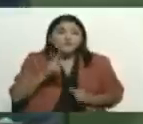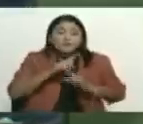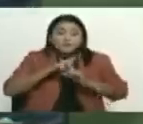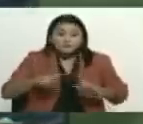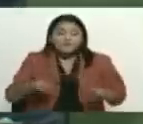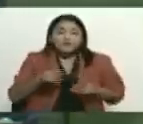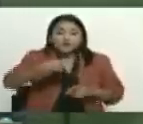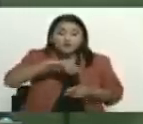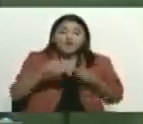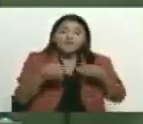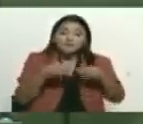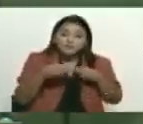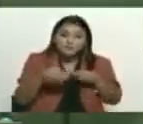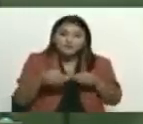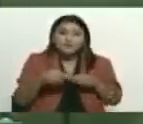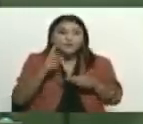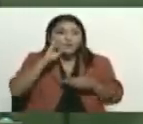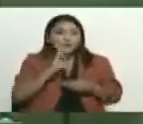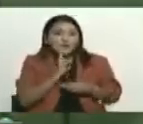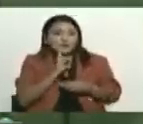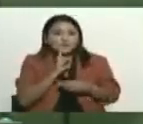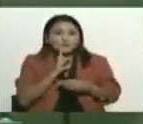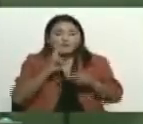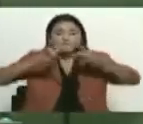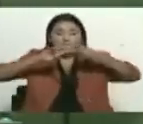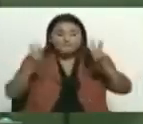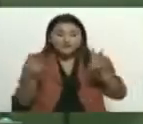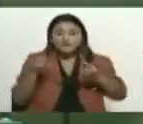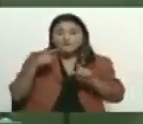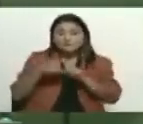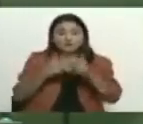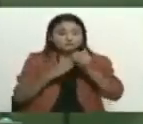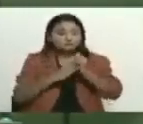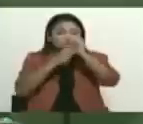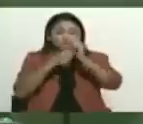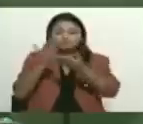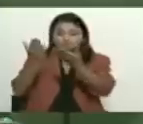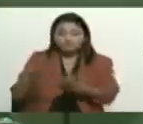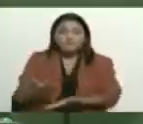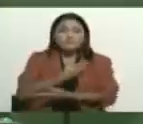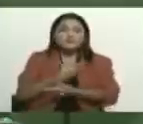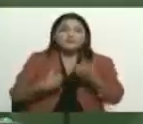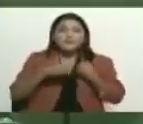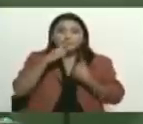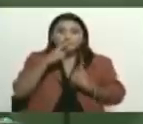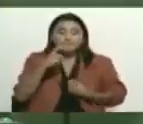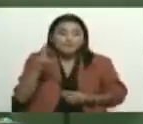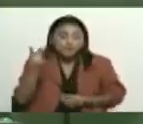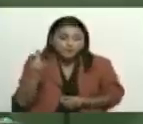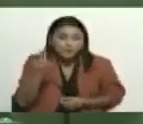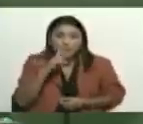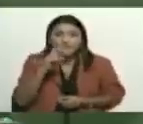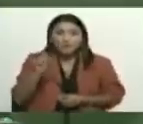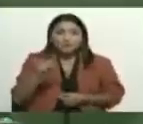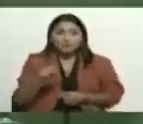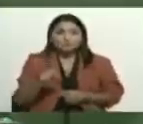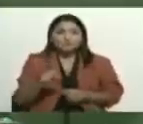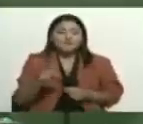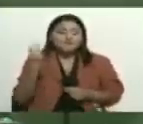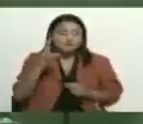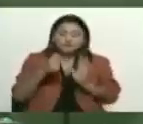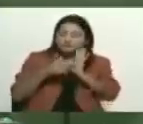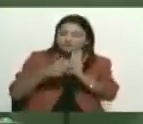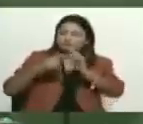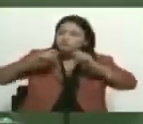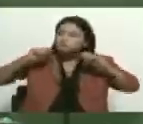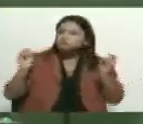nuestra diplomacia bolivariana de paz, bajo el liderazgo del presidente Nicolás Maduro Moro, la verdadera Venezuela siempre ha prevalecido y siempre ha retumbado